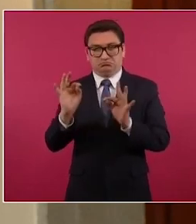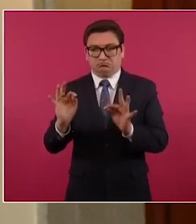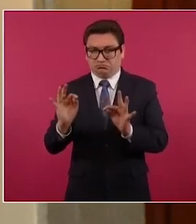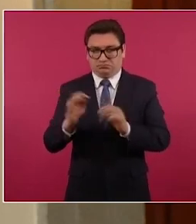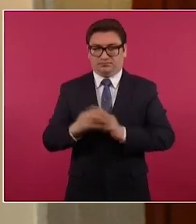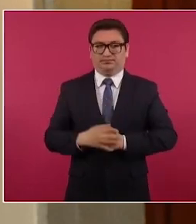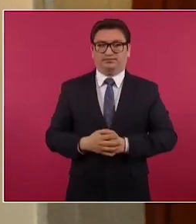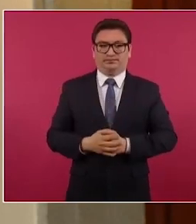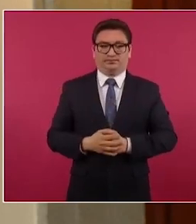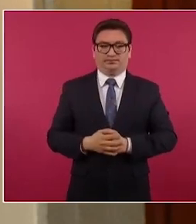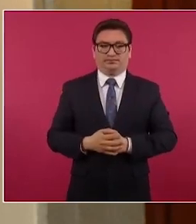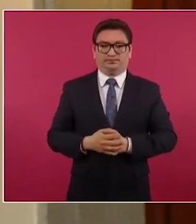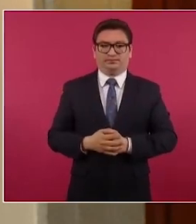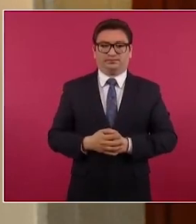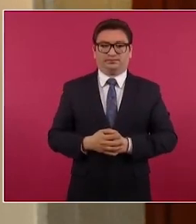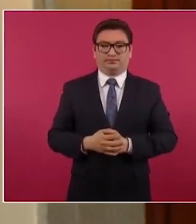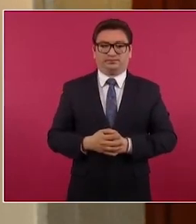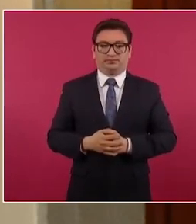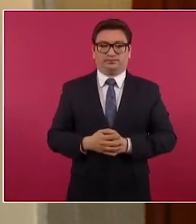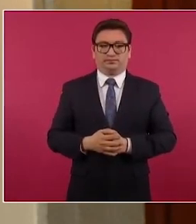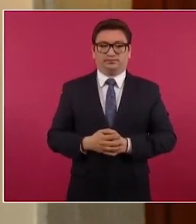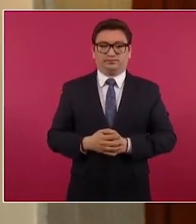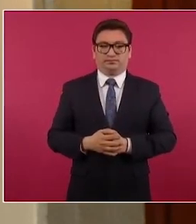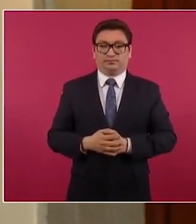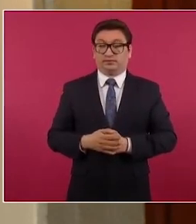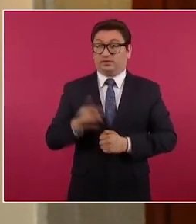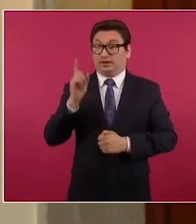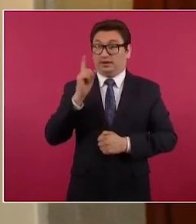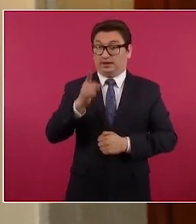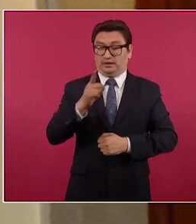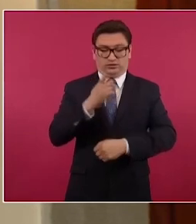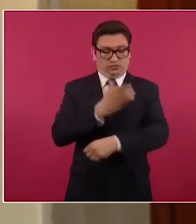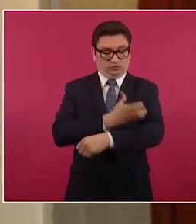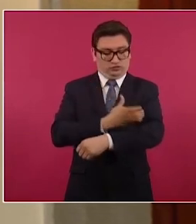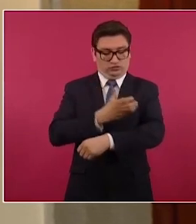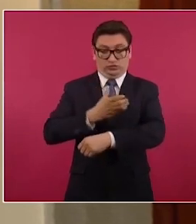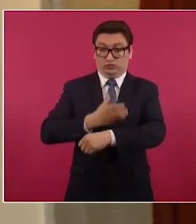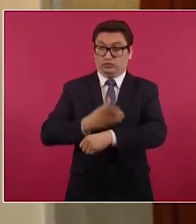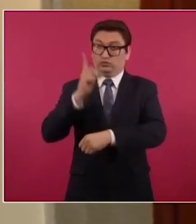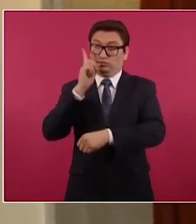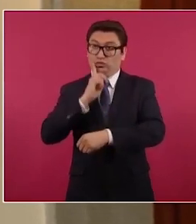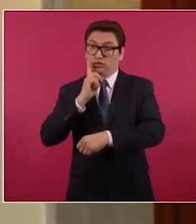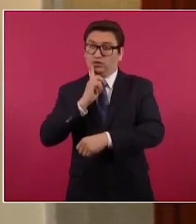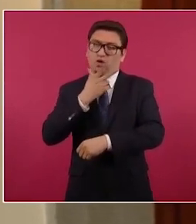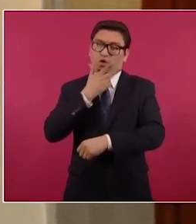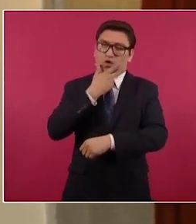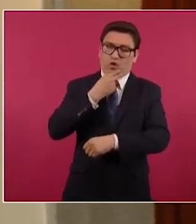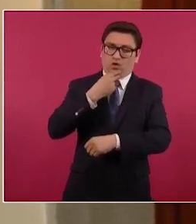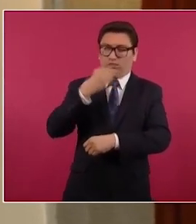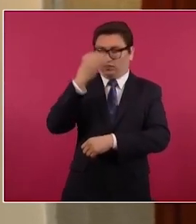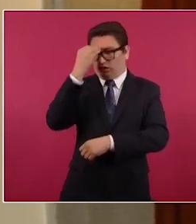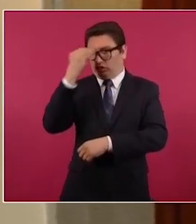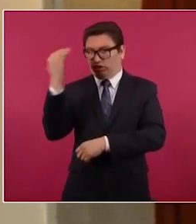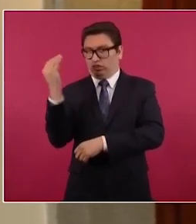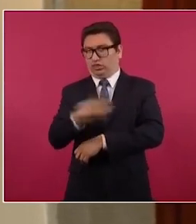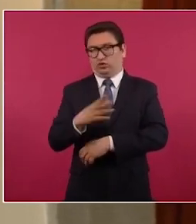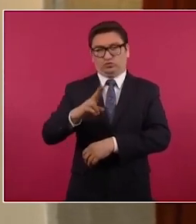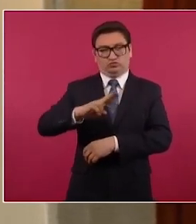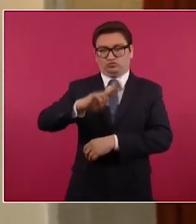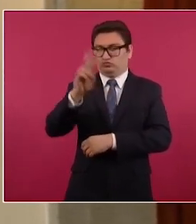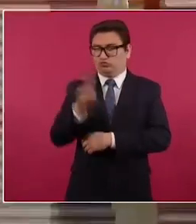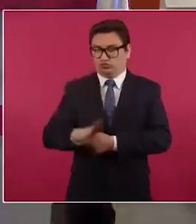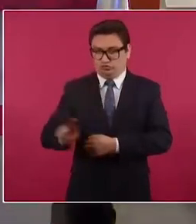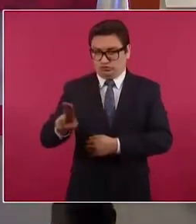Nunca se debe abandonar a una compañera o a un compañero de pensamiento y